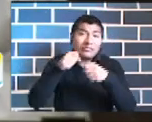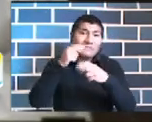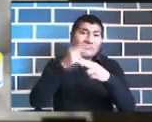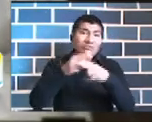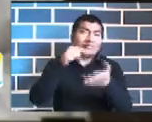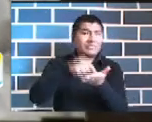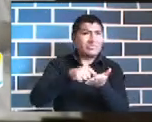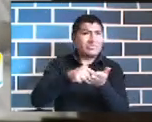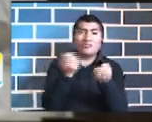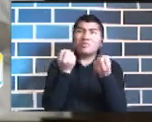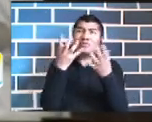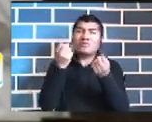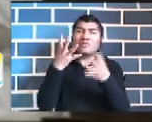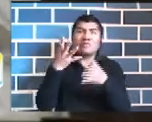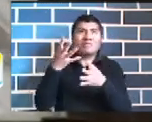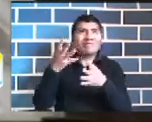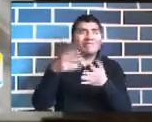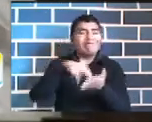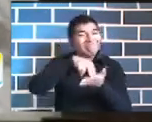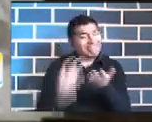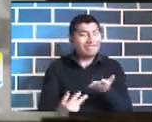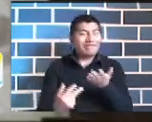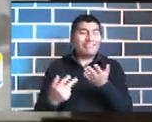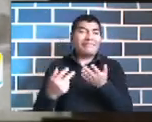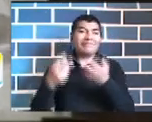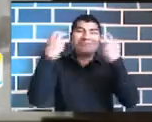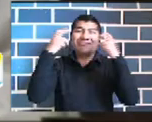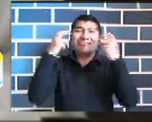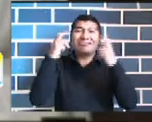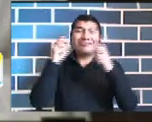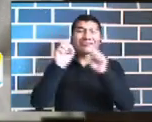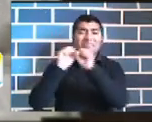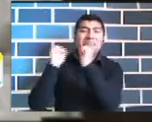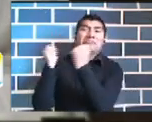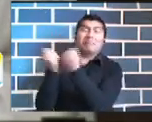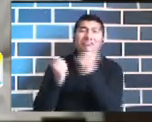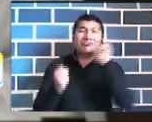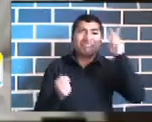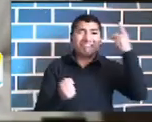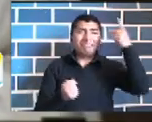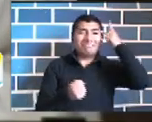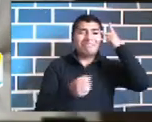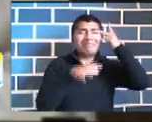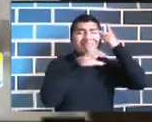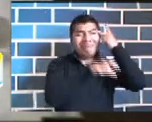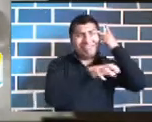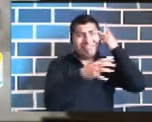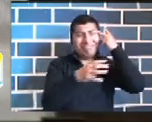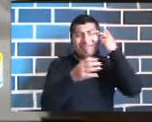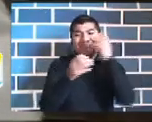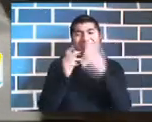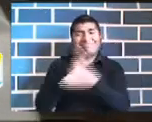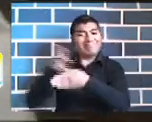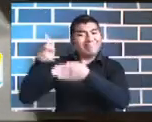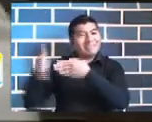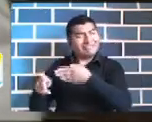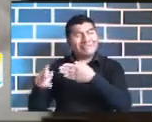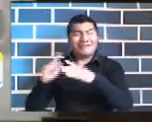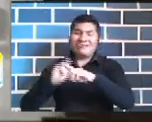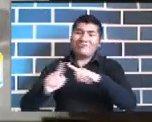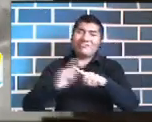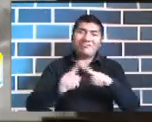así, muchas derrotas en el campo social, político, profesional, etc.